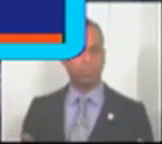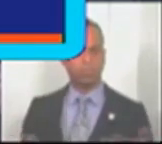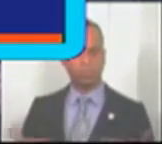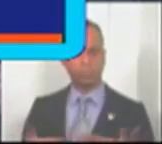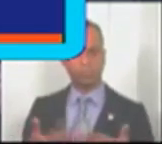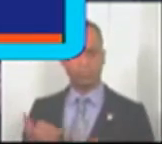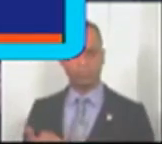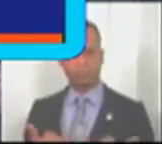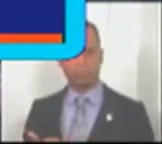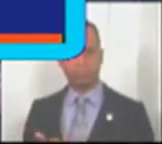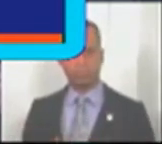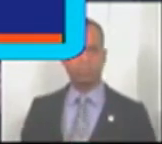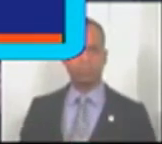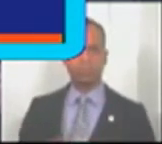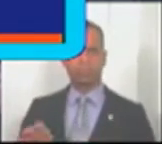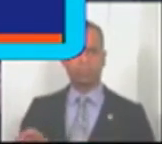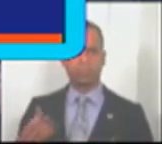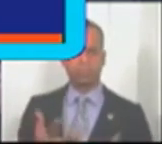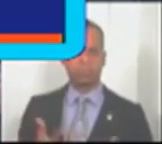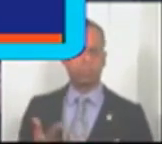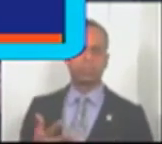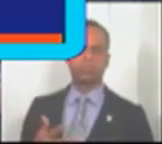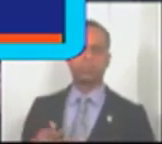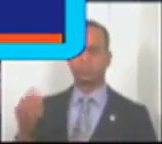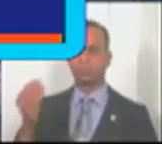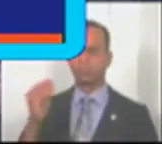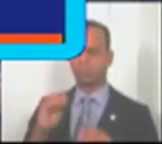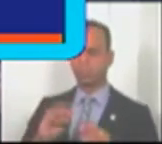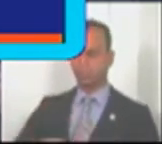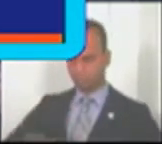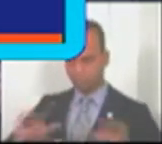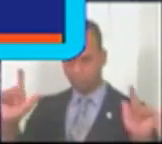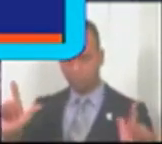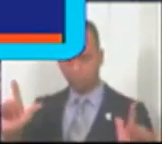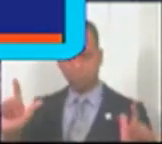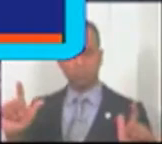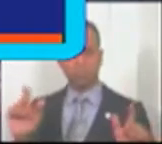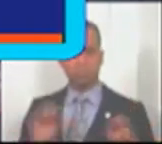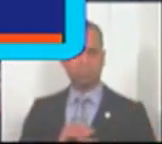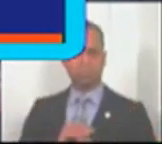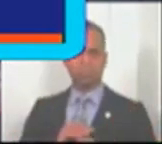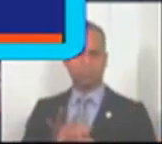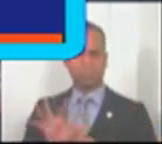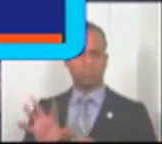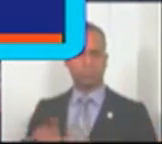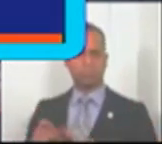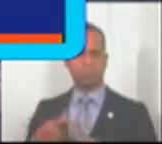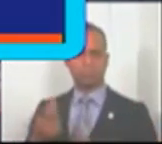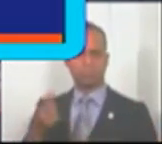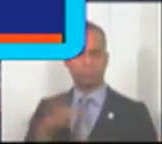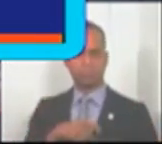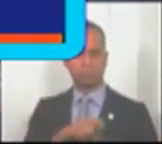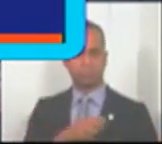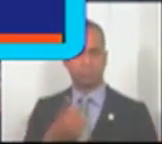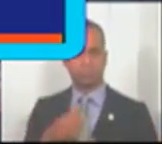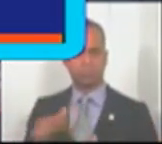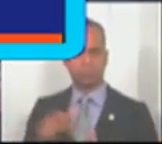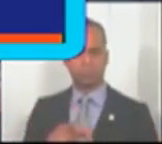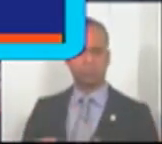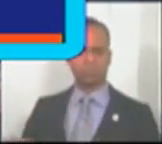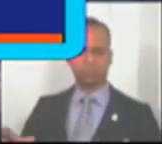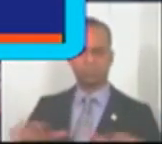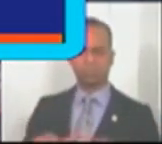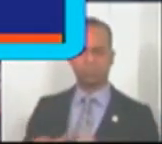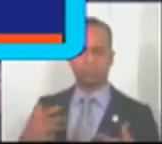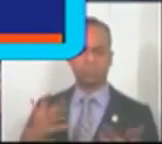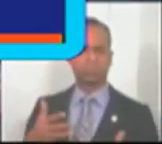esta hora, que me dicen que se está viendo en streaming, ya me avisan desde España, puede ser de cualquier sitio, que lo